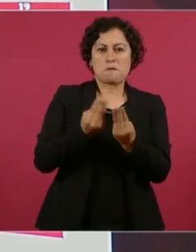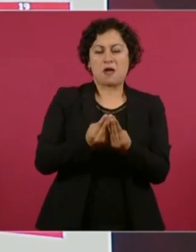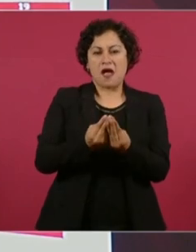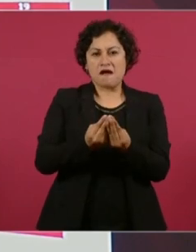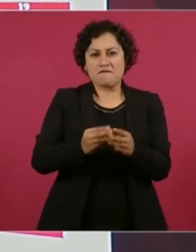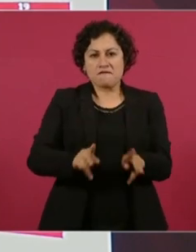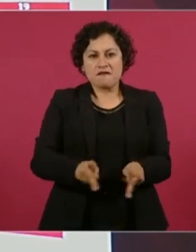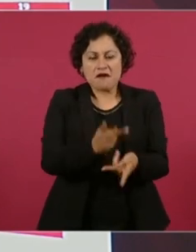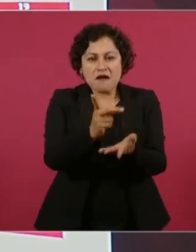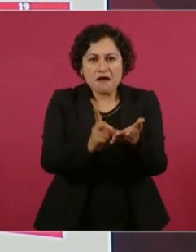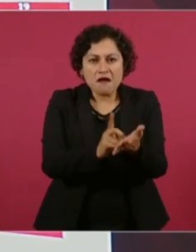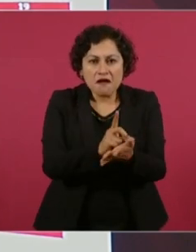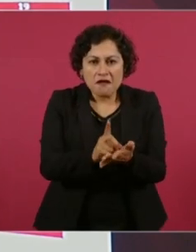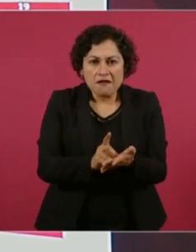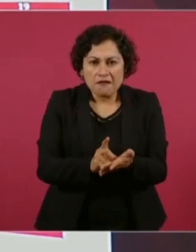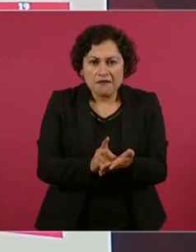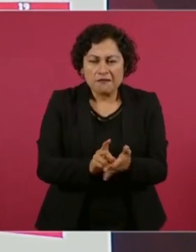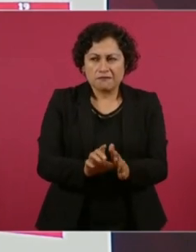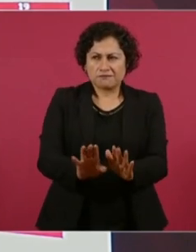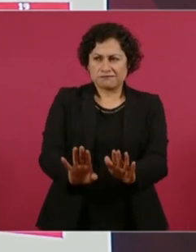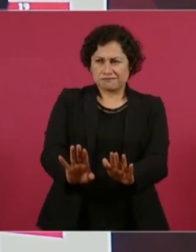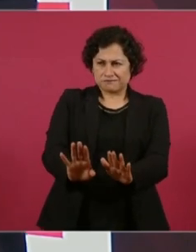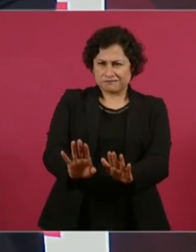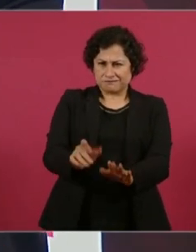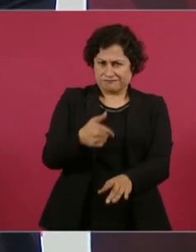Si no soy Calderón,